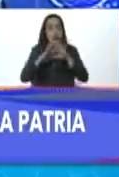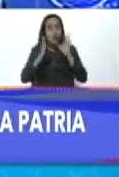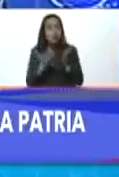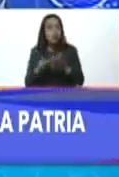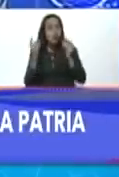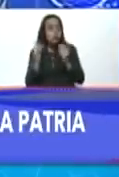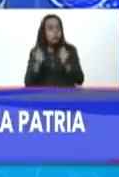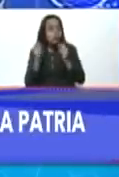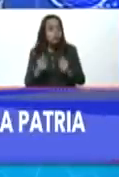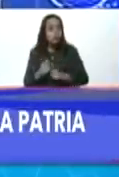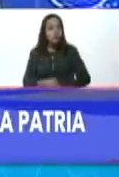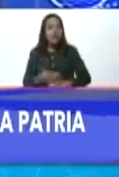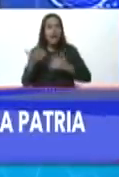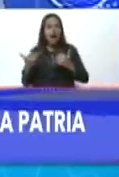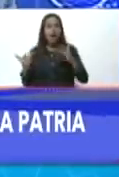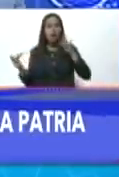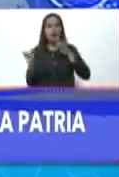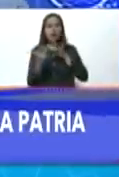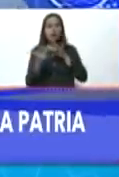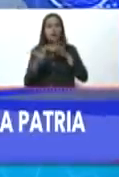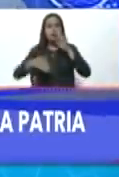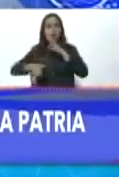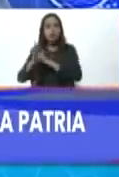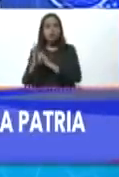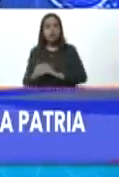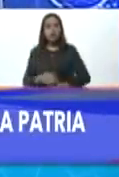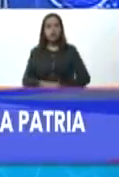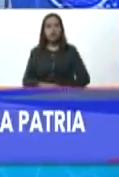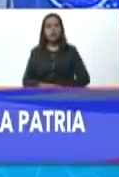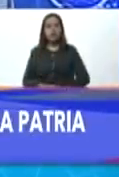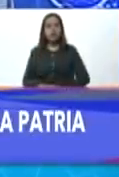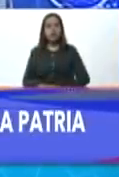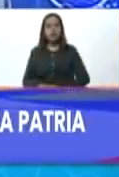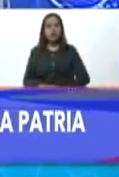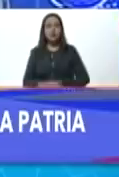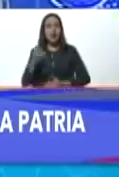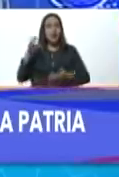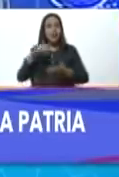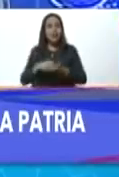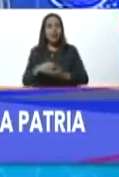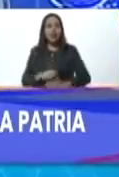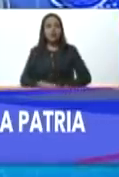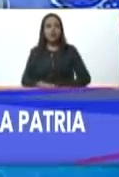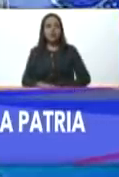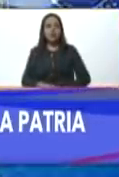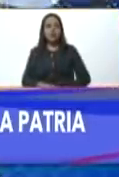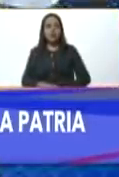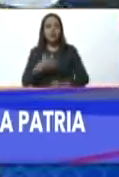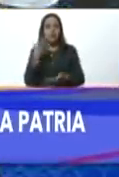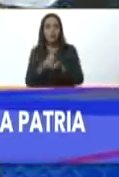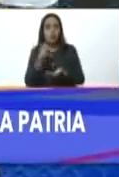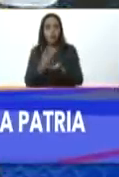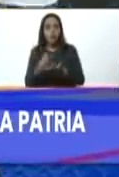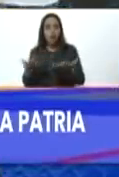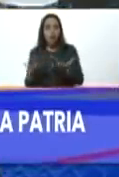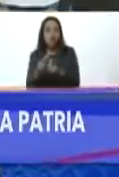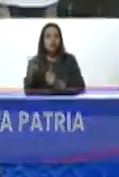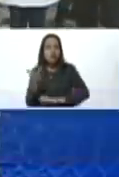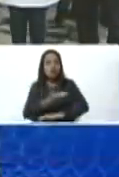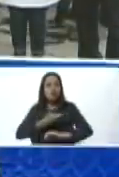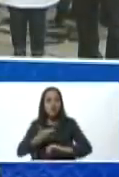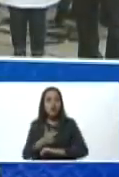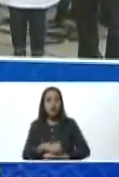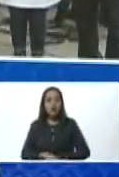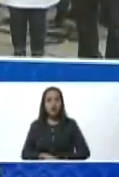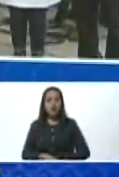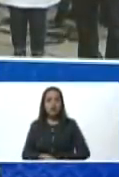mosca, y vámonos directo, vía satélite, al estado Monagas, porque junto a nuestra gobernadora